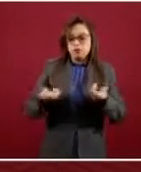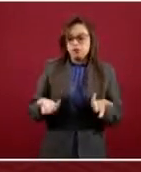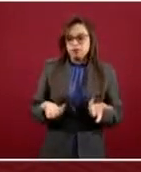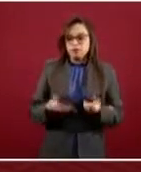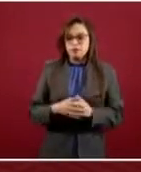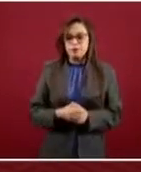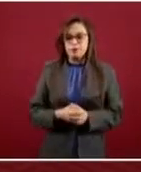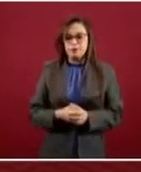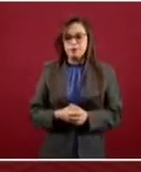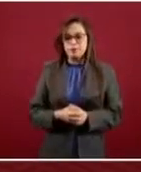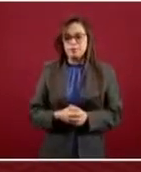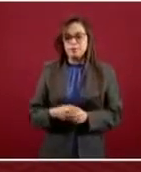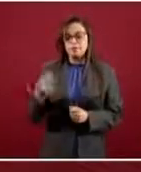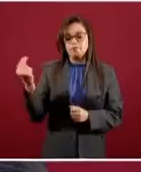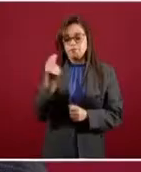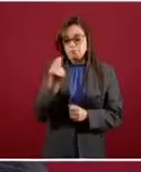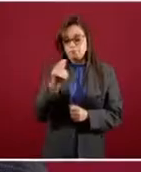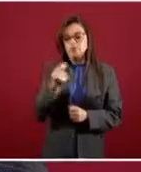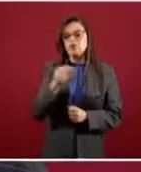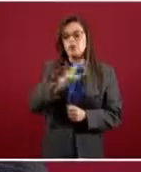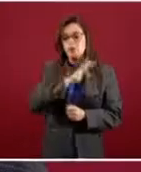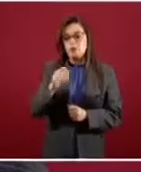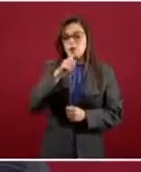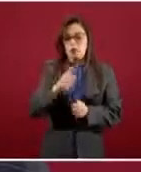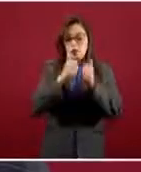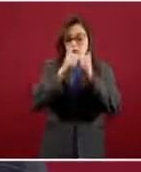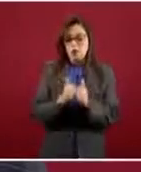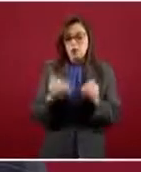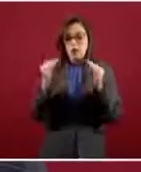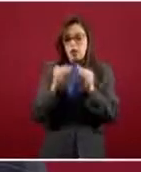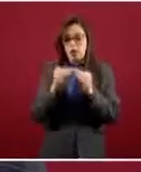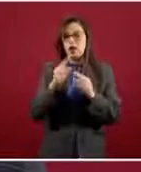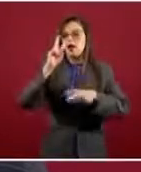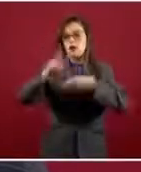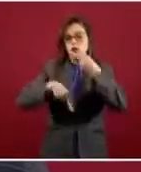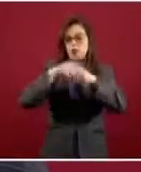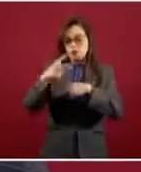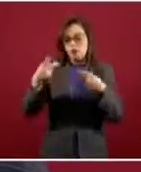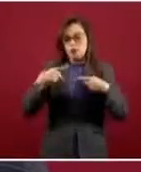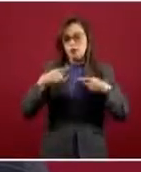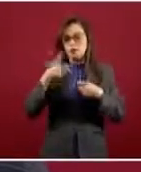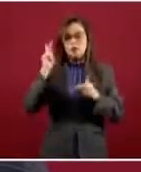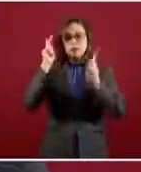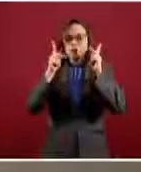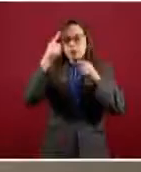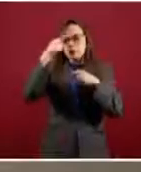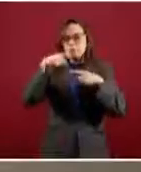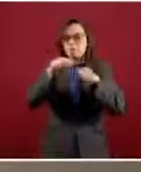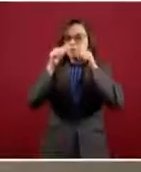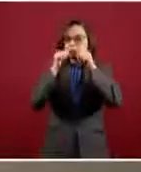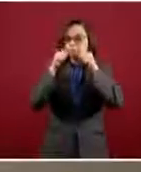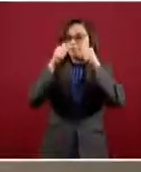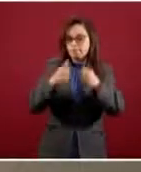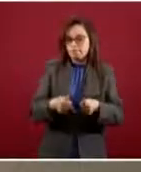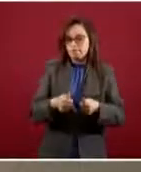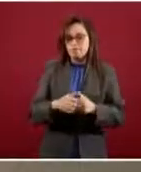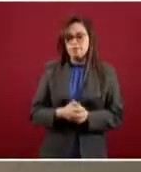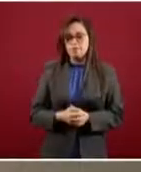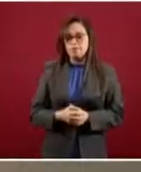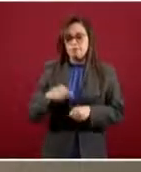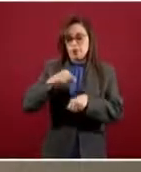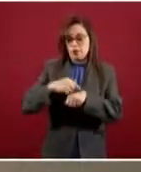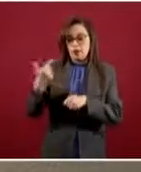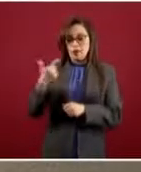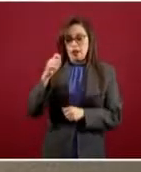un uso intradomiciliario y como ha señalado el maestro Hugo López-Gatell, la enfermedad en un gran porcentaje de los casos no